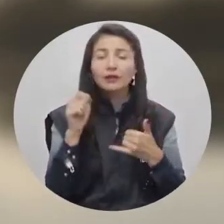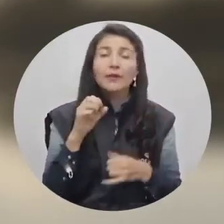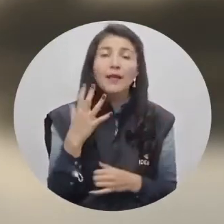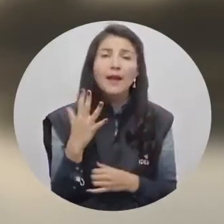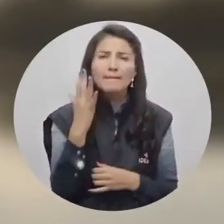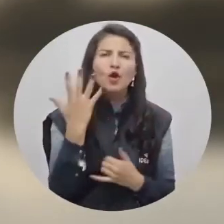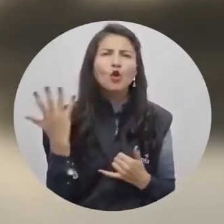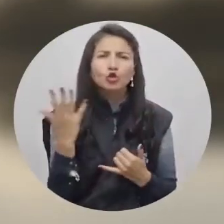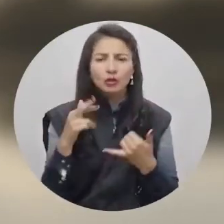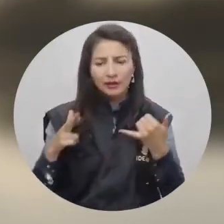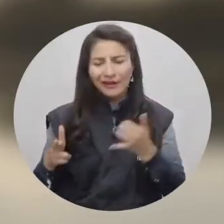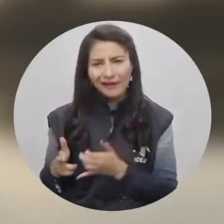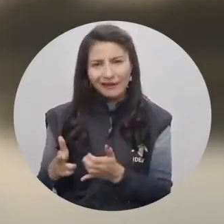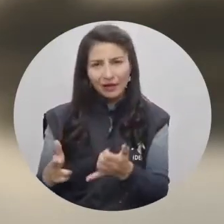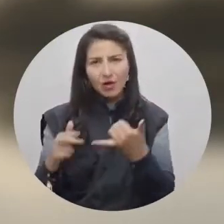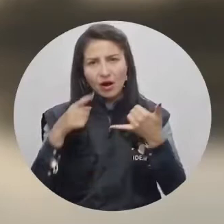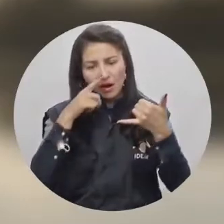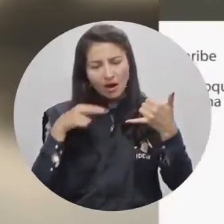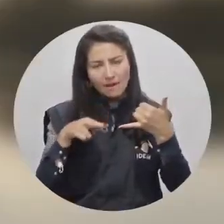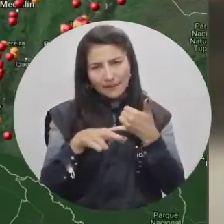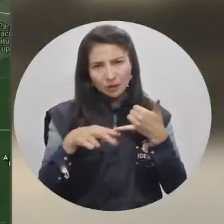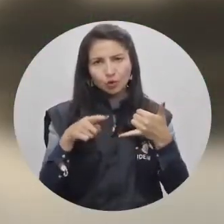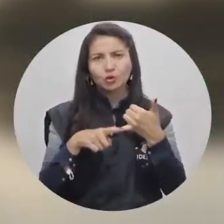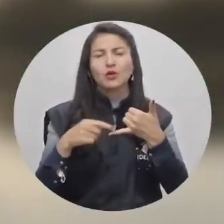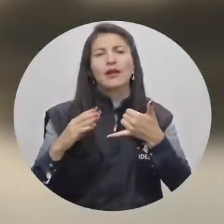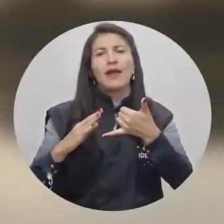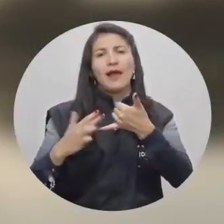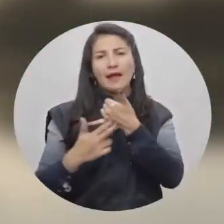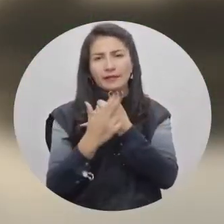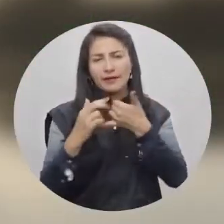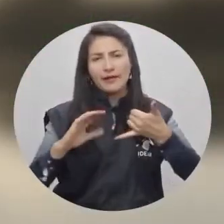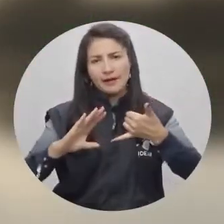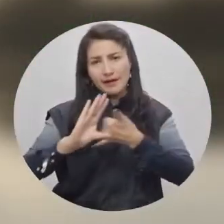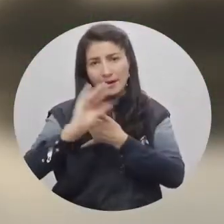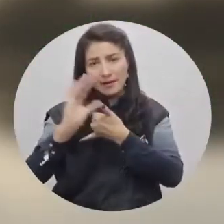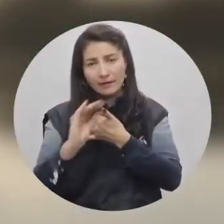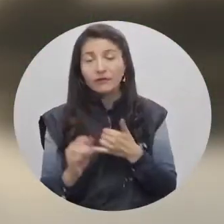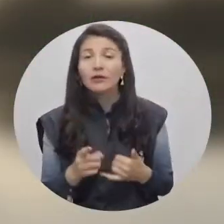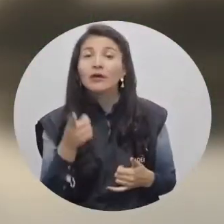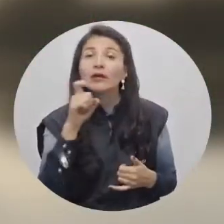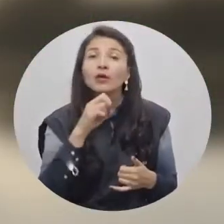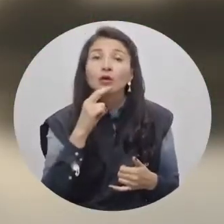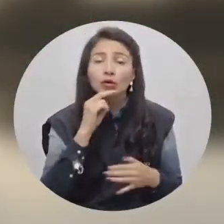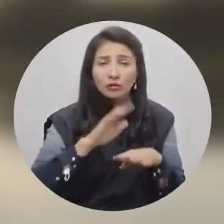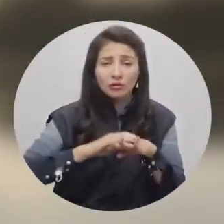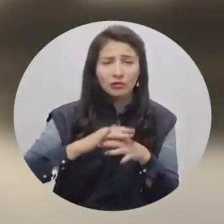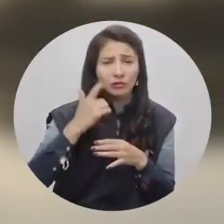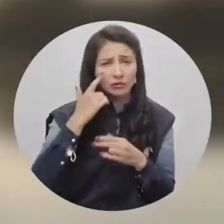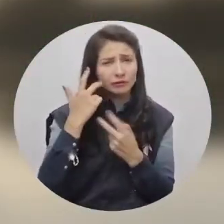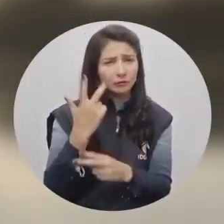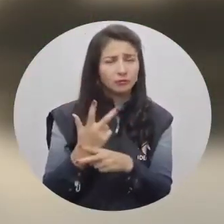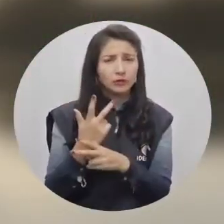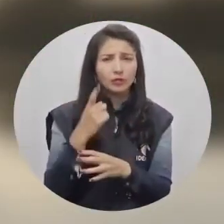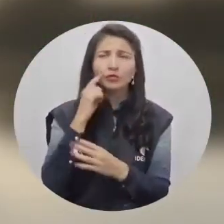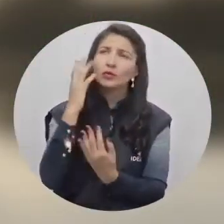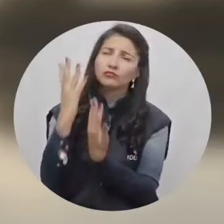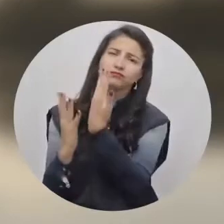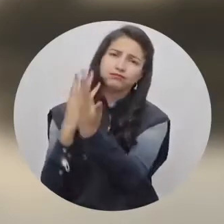la región andina y Caribe. Sigue la alerta roja por posibles incendios en la región Caribe.